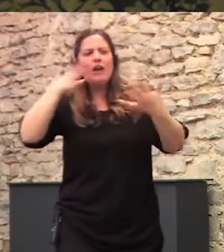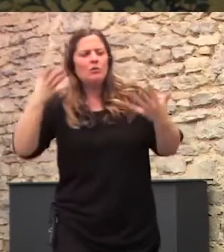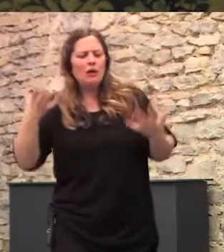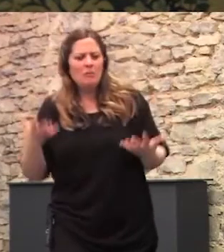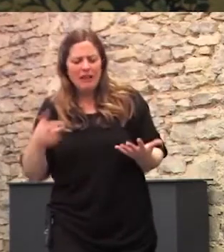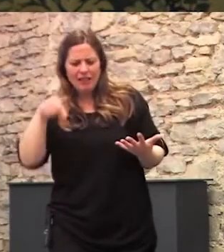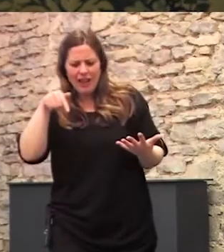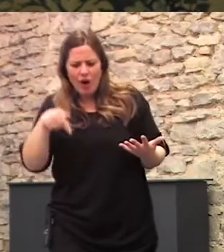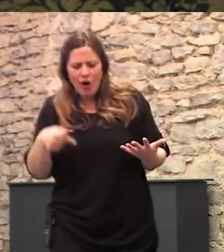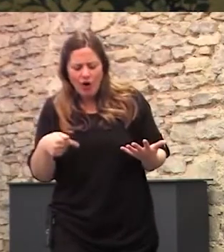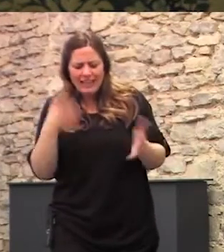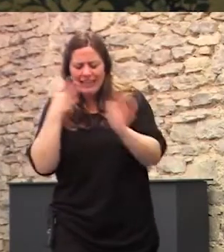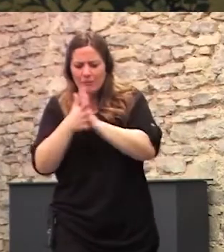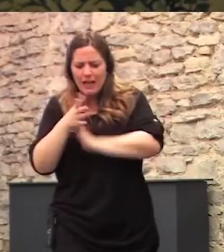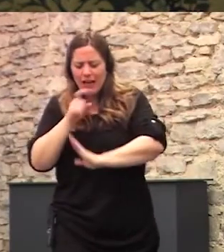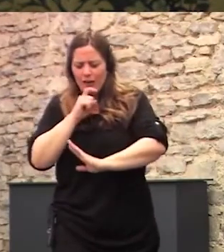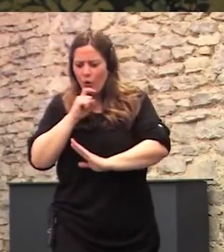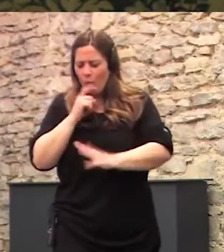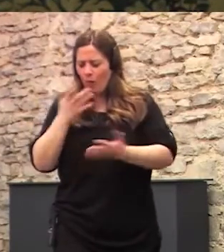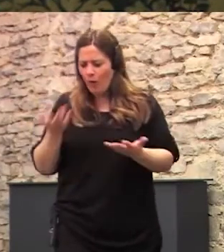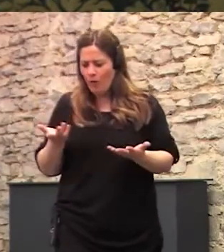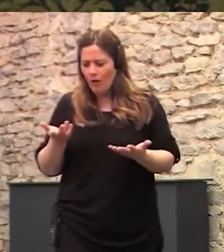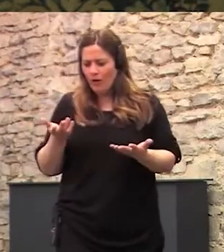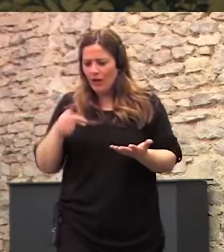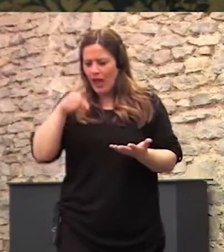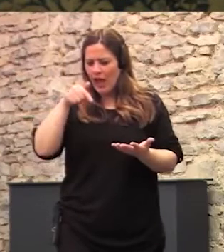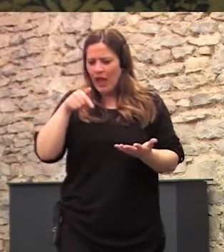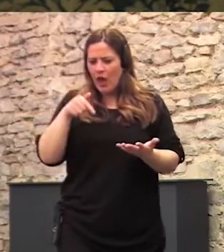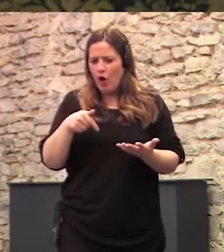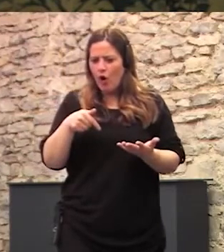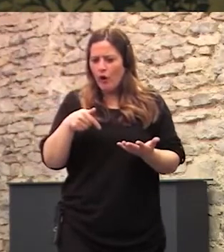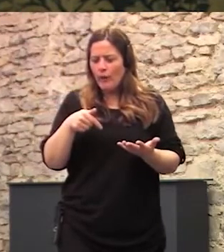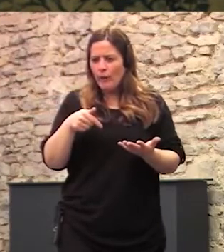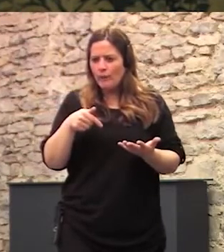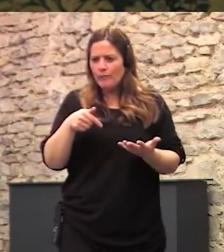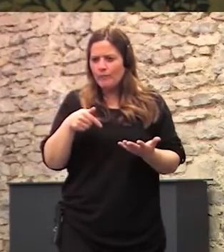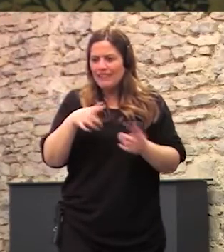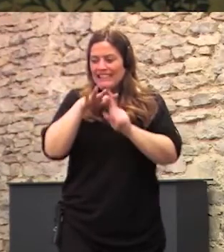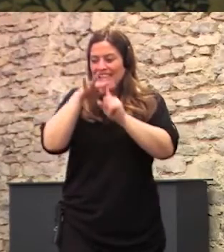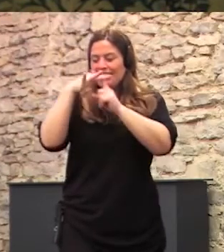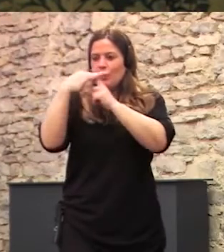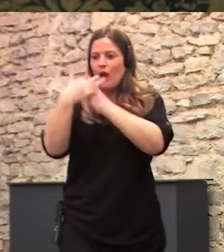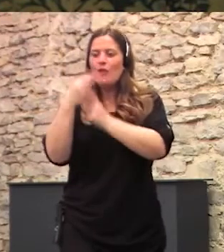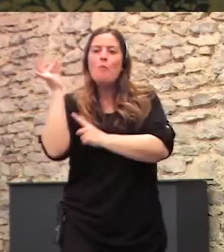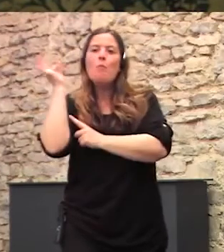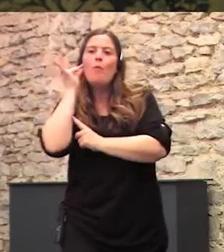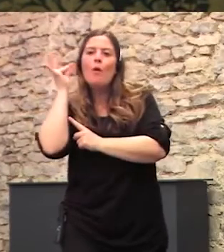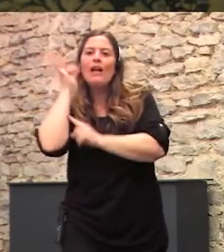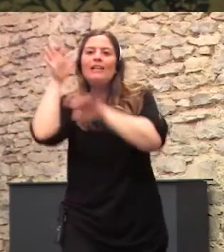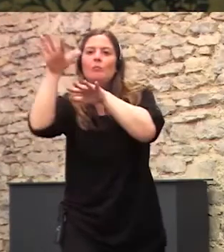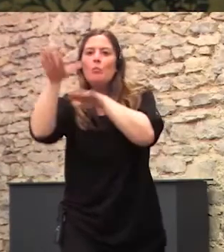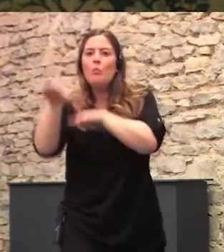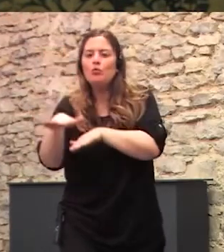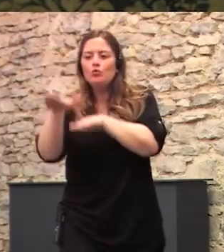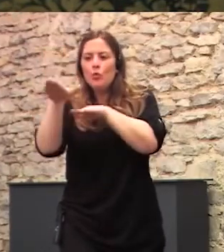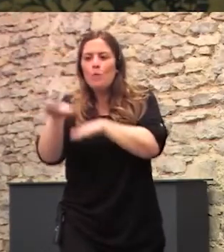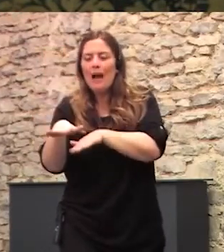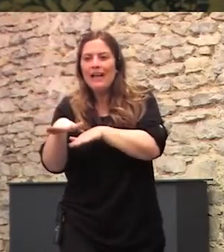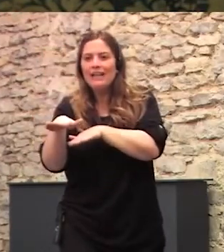se pueda justificar la situación de las mujeres musulmanas